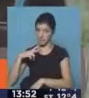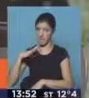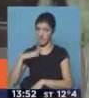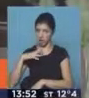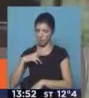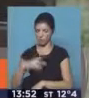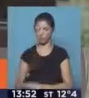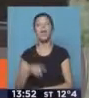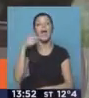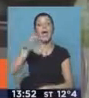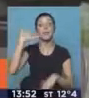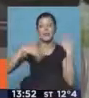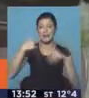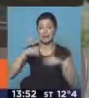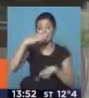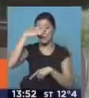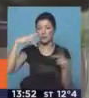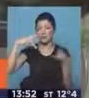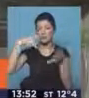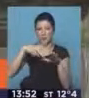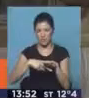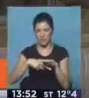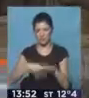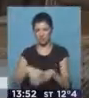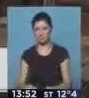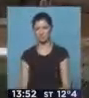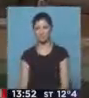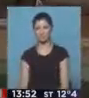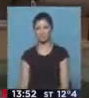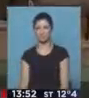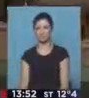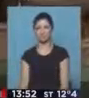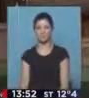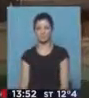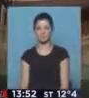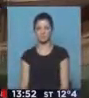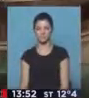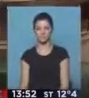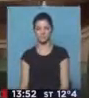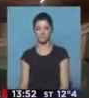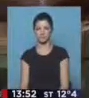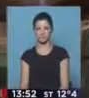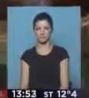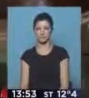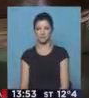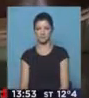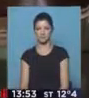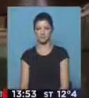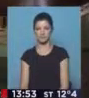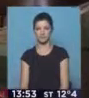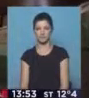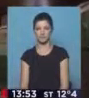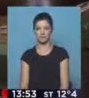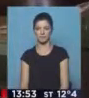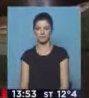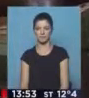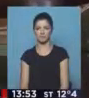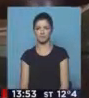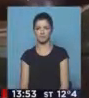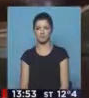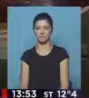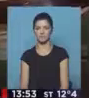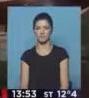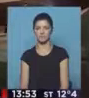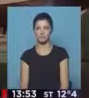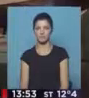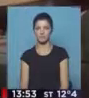la seguridad, en la cual incluye, por supuesto, al narcotráfico, incluye en el caso de América Central a las maras, que dominan, inclusive en